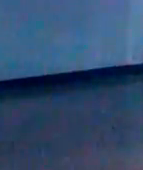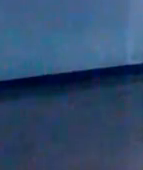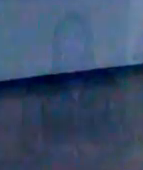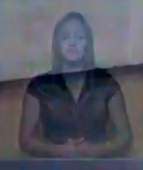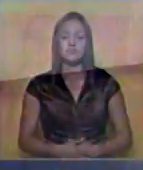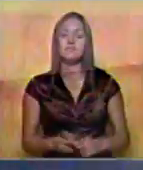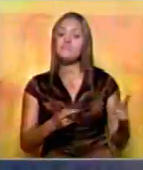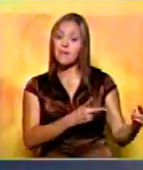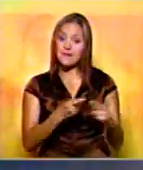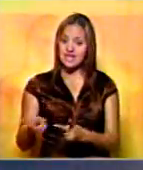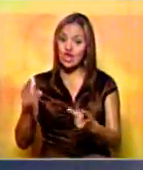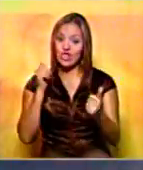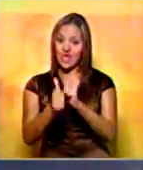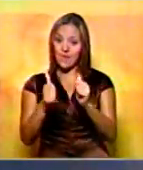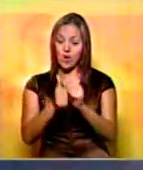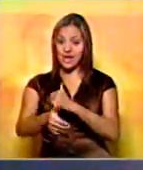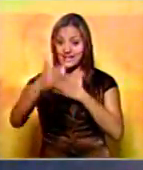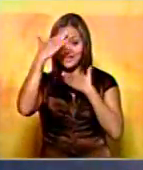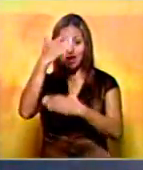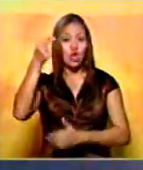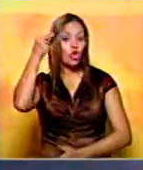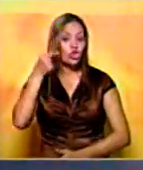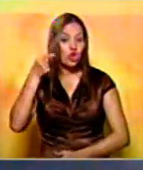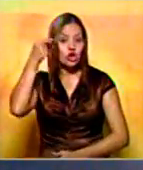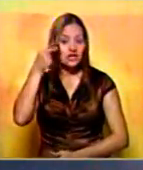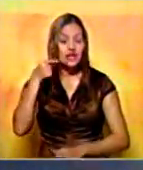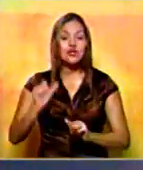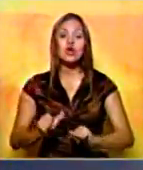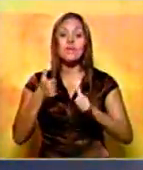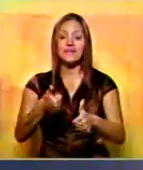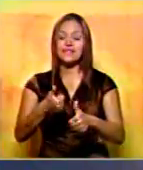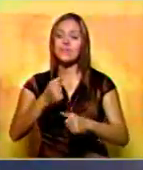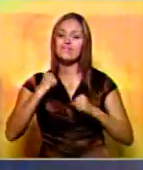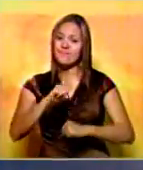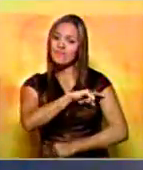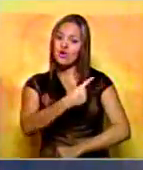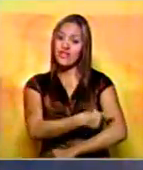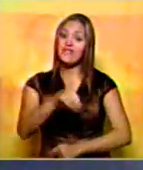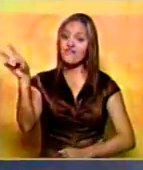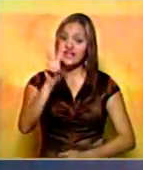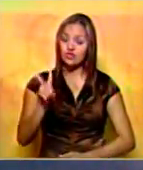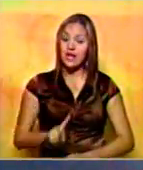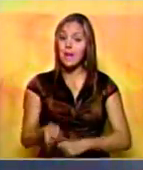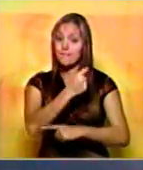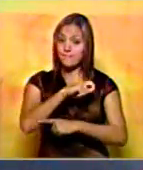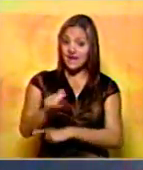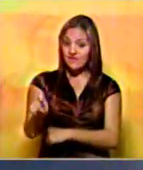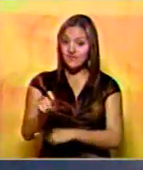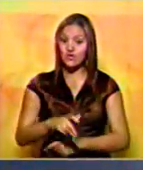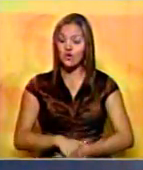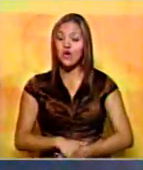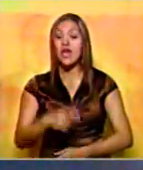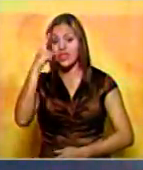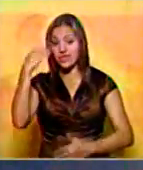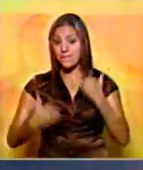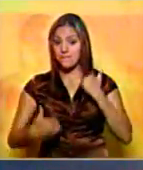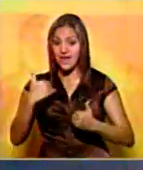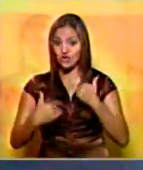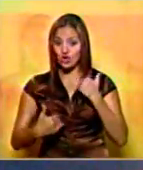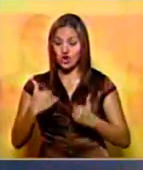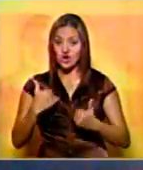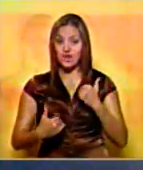Amigos, bienvenidos a Los Deportes. Les saluda Tony Citadino. Comenzamos con el poder venezolano en el béisbol de las Grandes Ligas, porque este miércoles Gregor